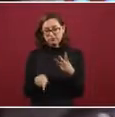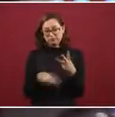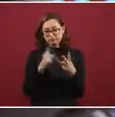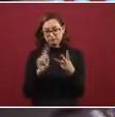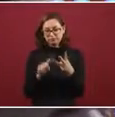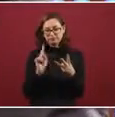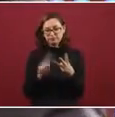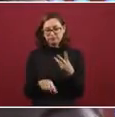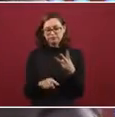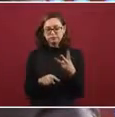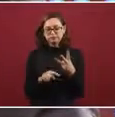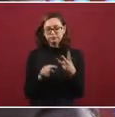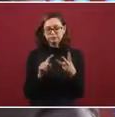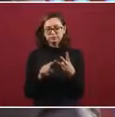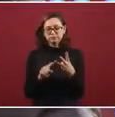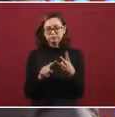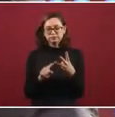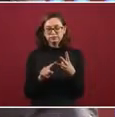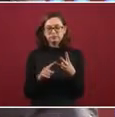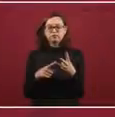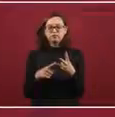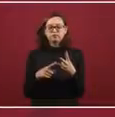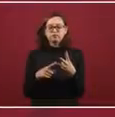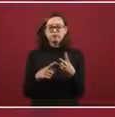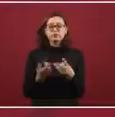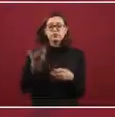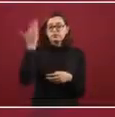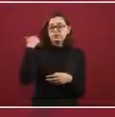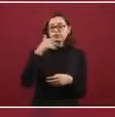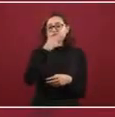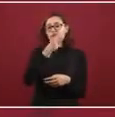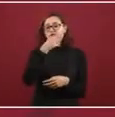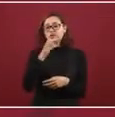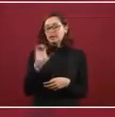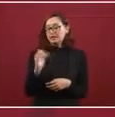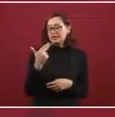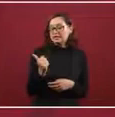activos de la organización criminal que dirigió el Chapo Guzmán.